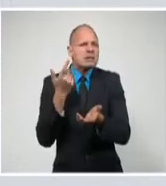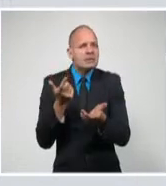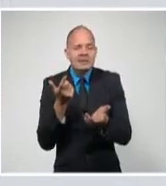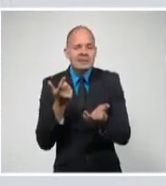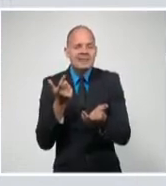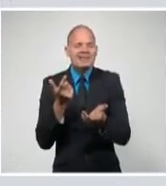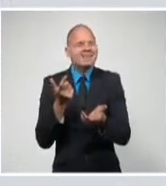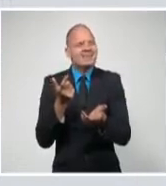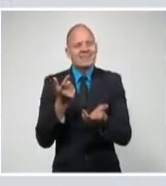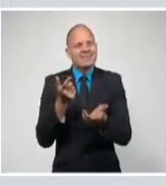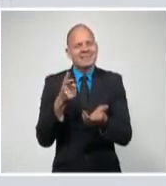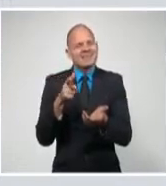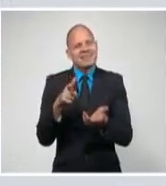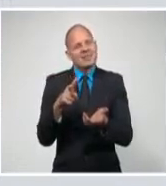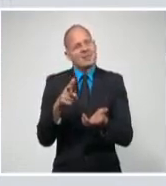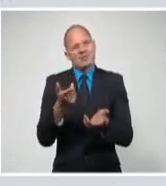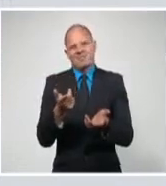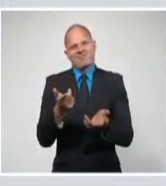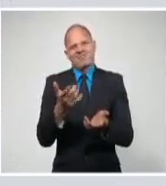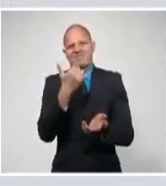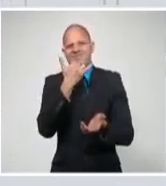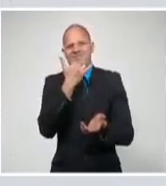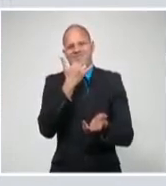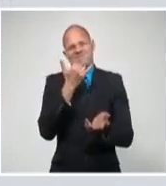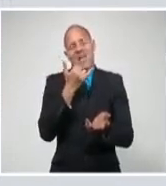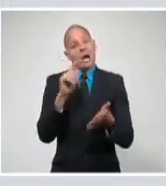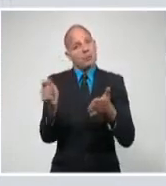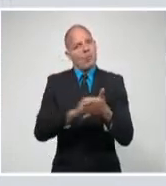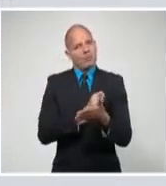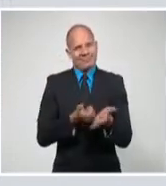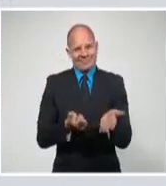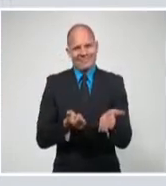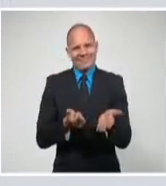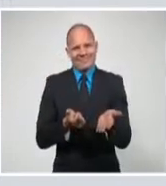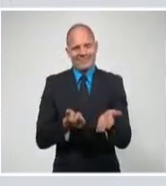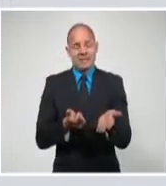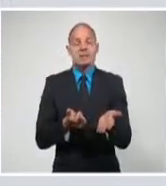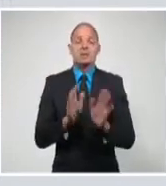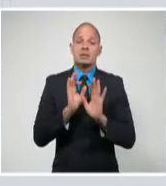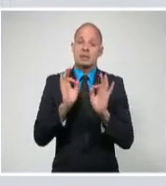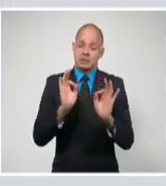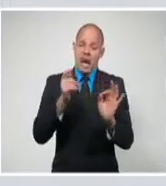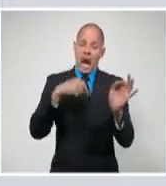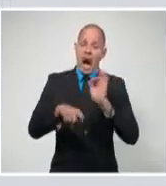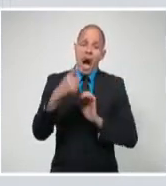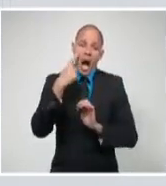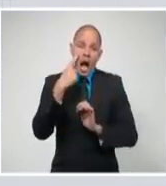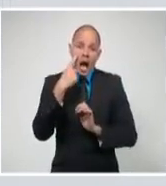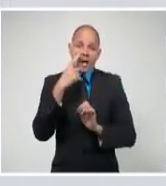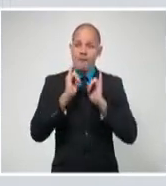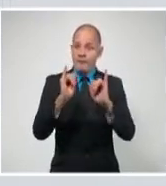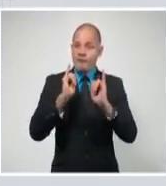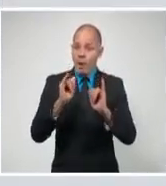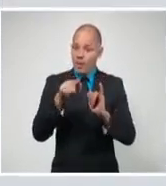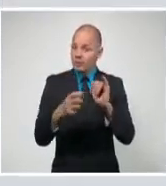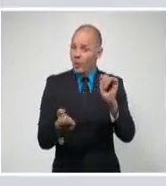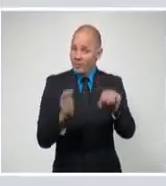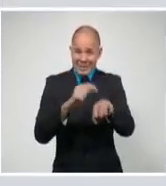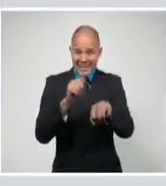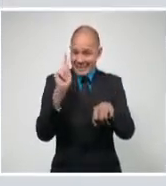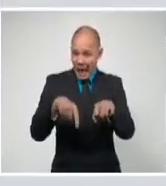Entonces, resulta que la producción de preprints, si bien ha tenido efectos positivos porque permitió un acceso rápido a los